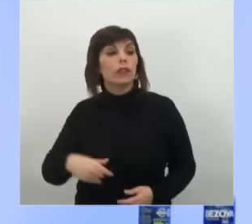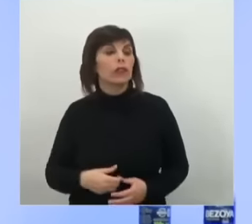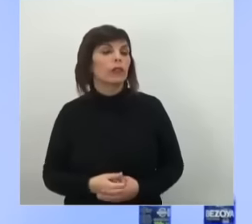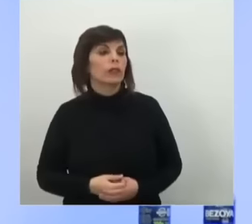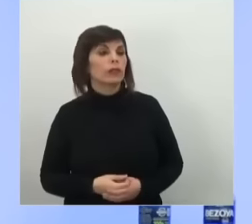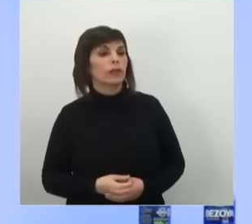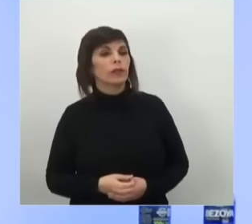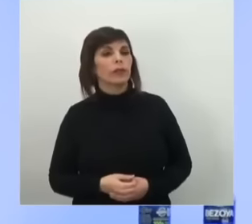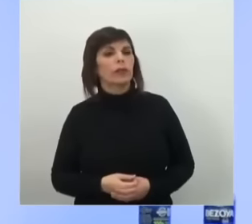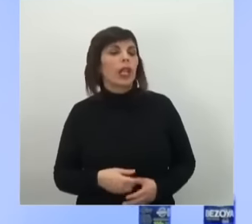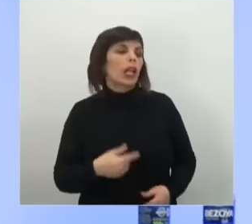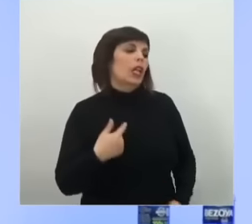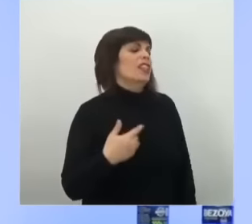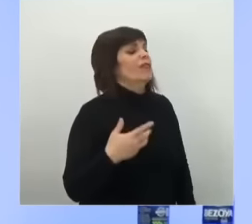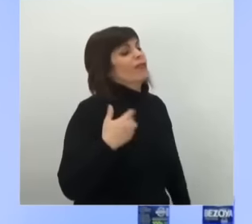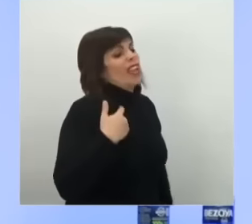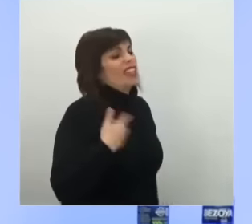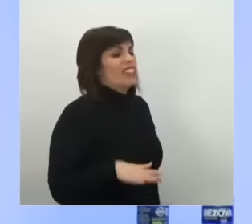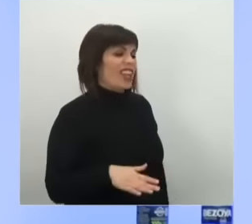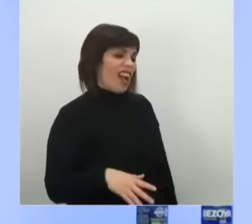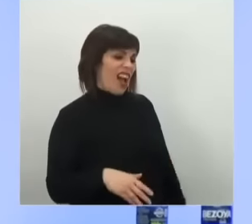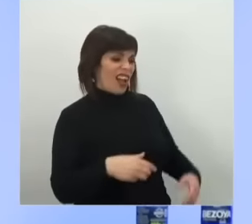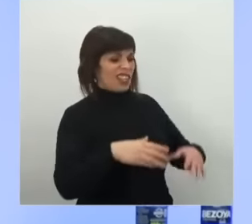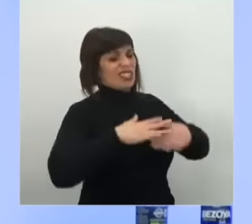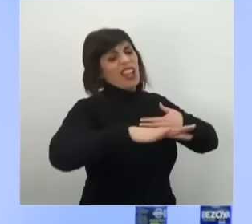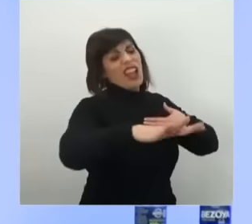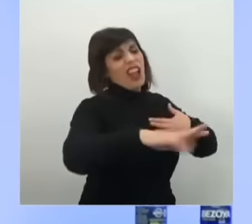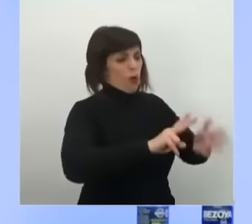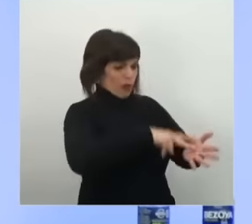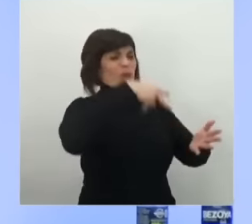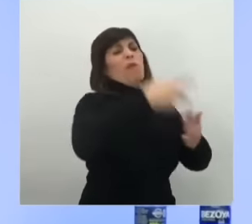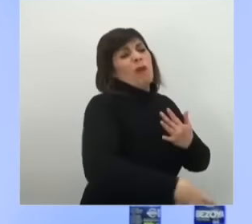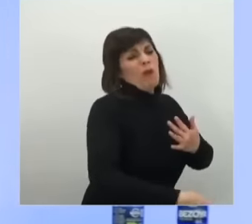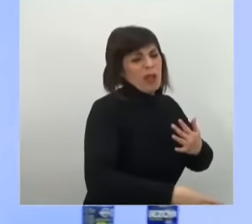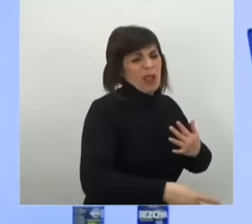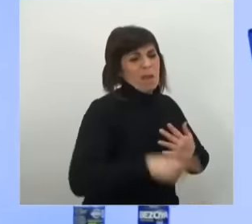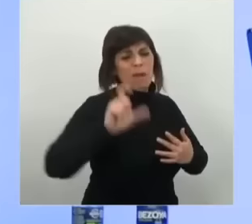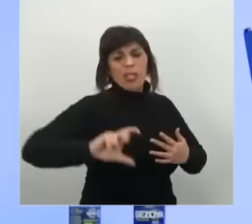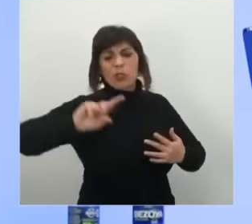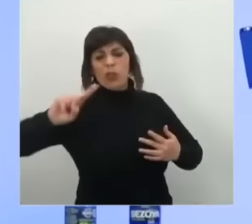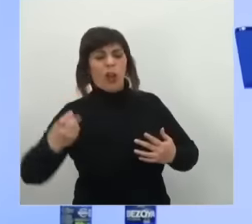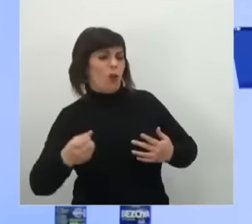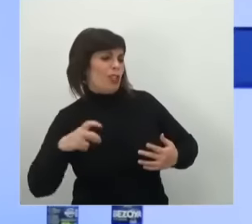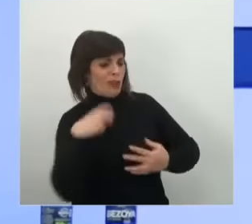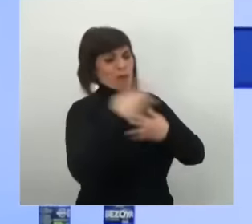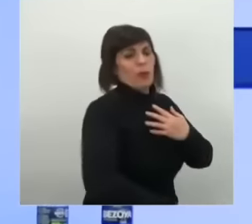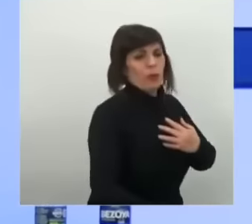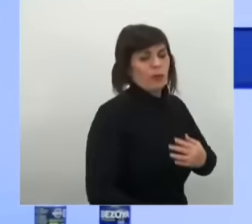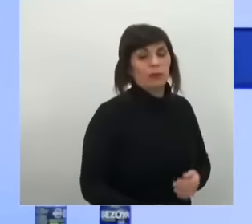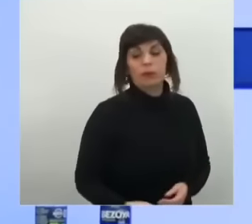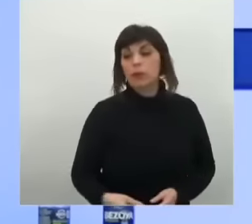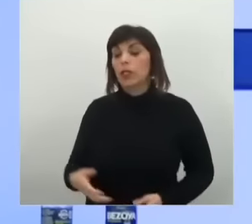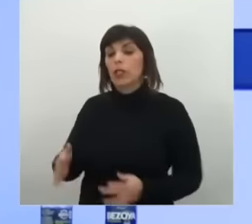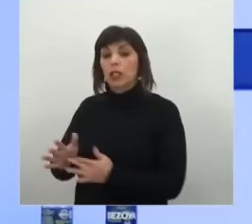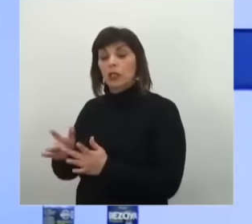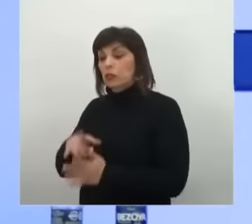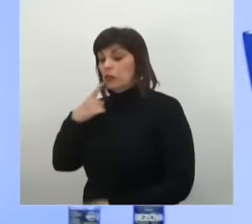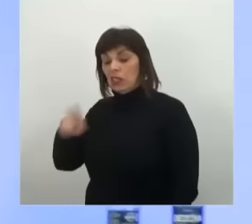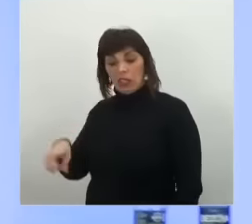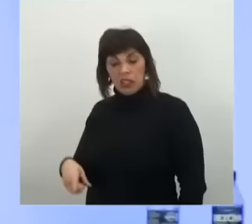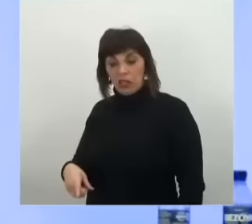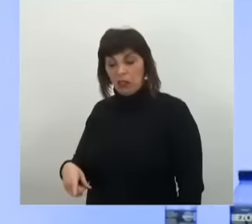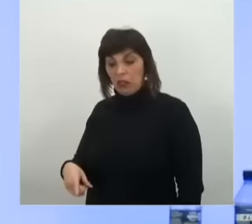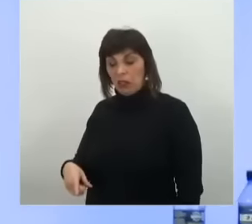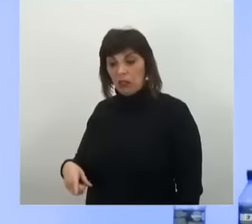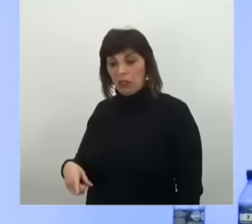otros llegó antes que yo cuando el agua se movió y entonces el señor le dice levanta tu lecho y anda momento usted